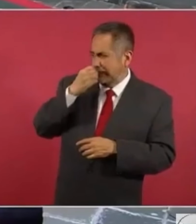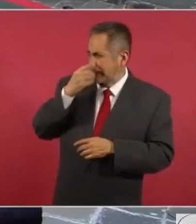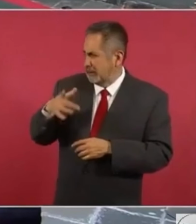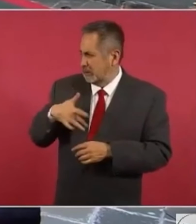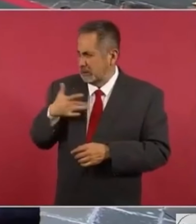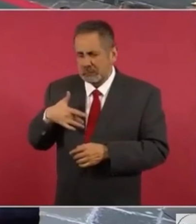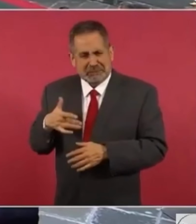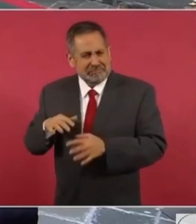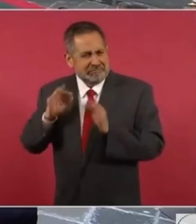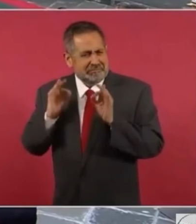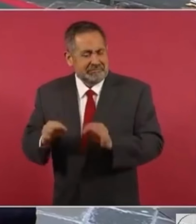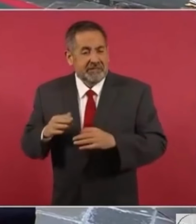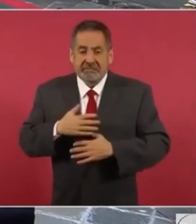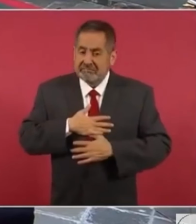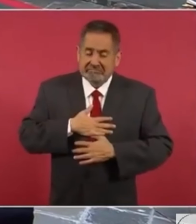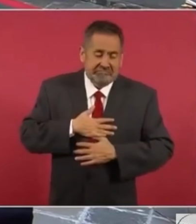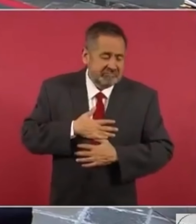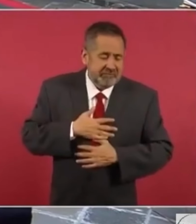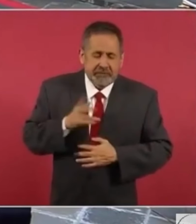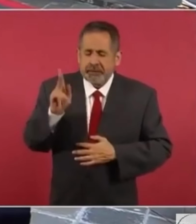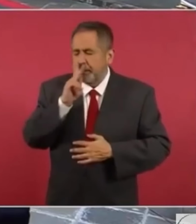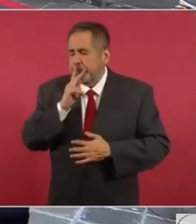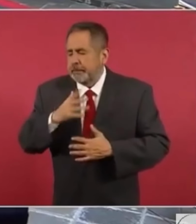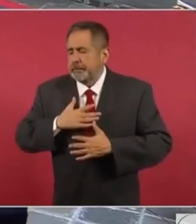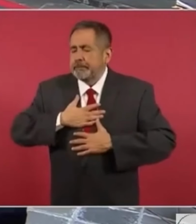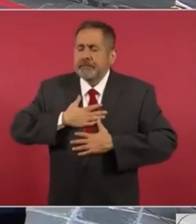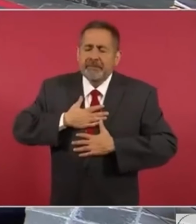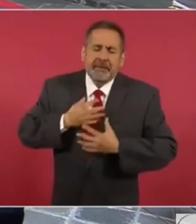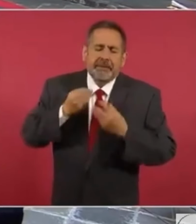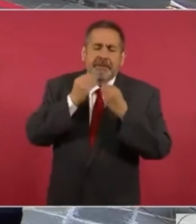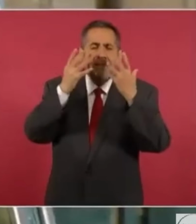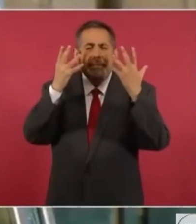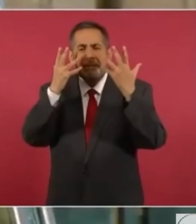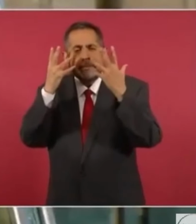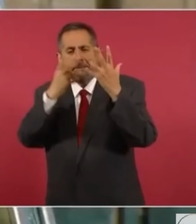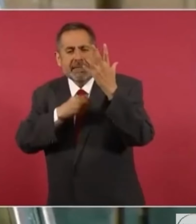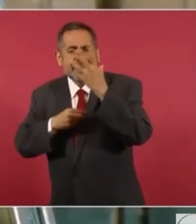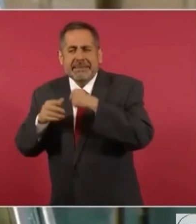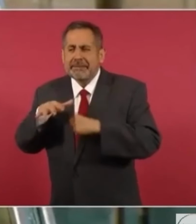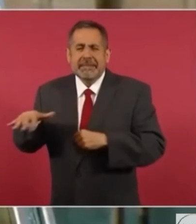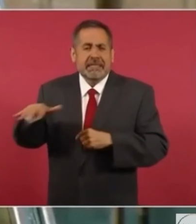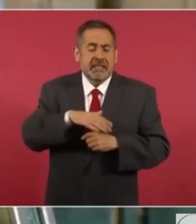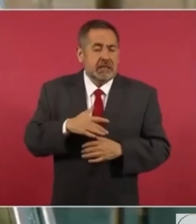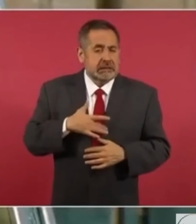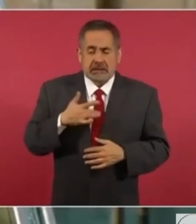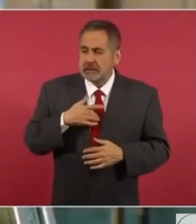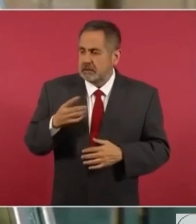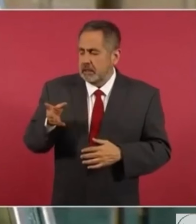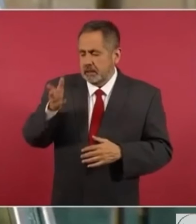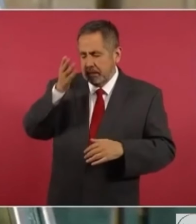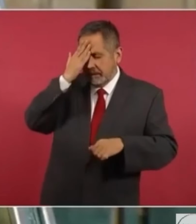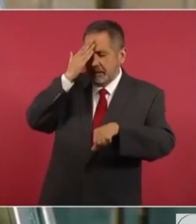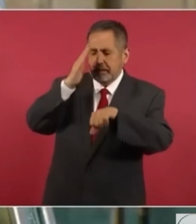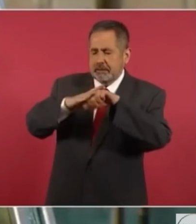Sencillamente respiré belleza con mi primer aliento. Creo que esas impresiones de mi